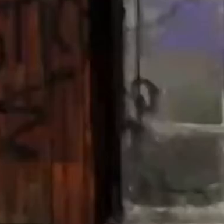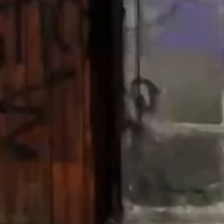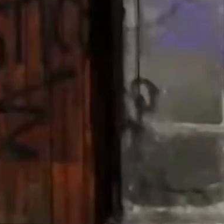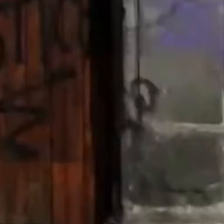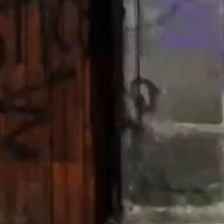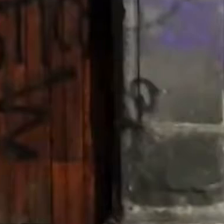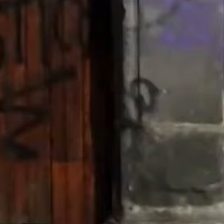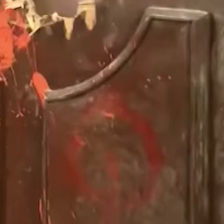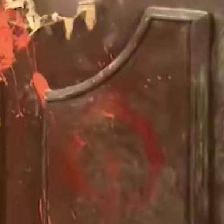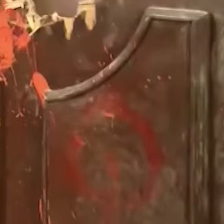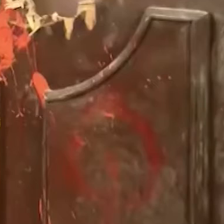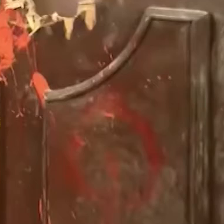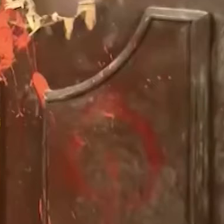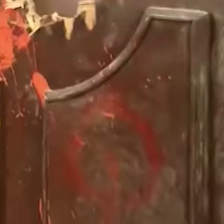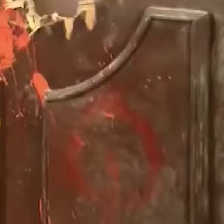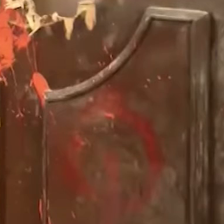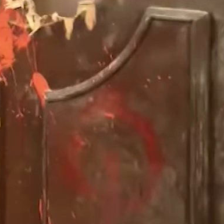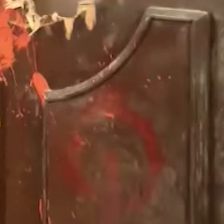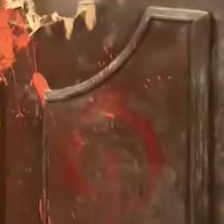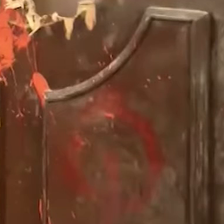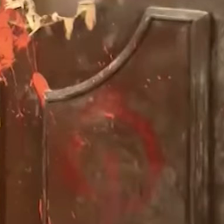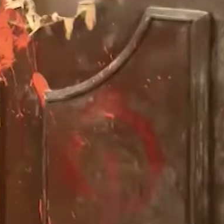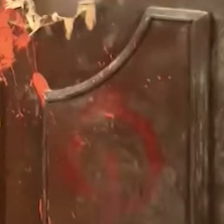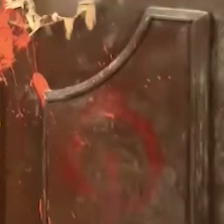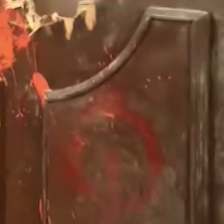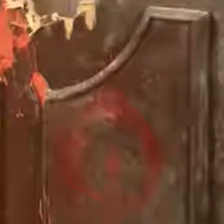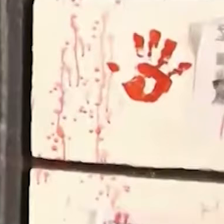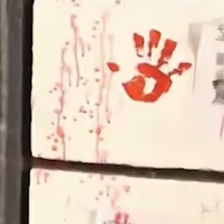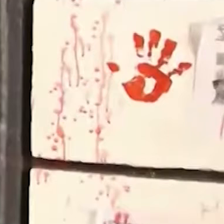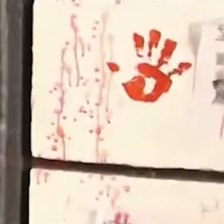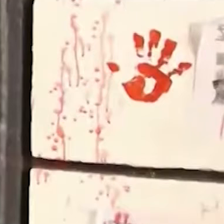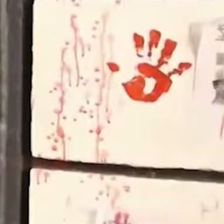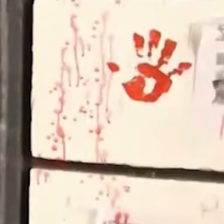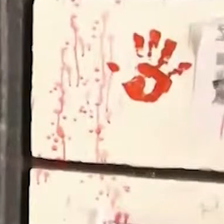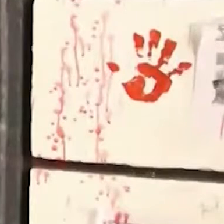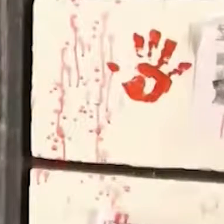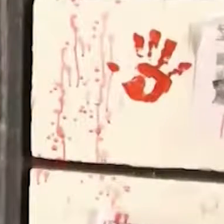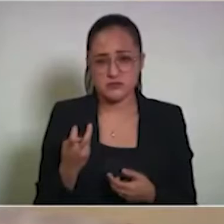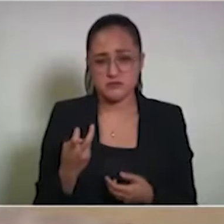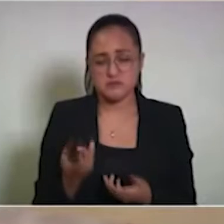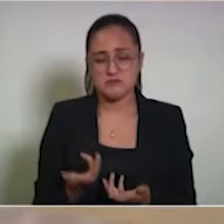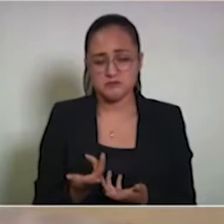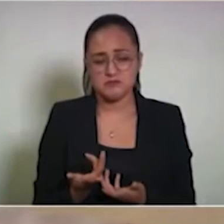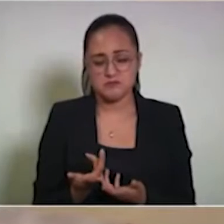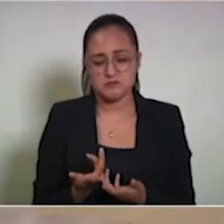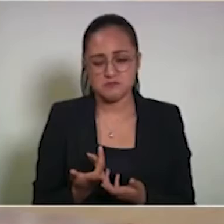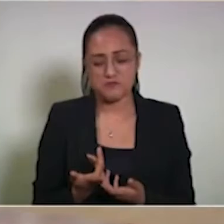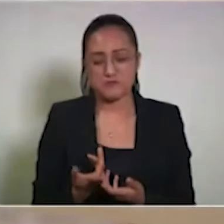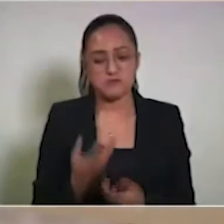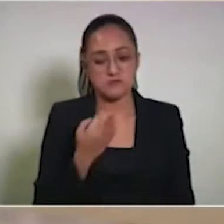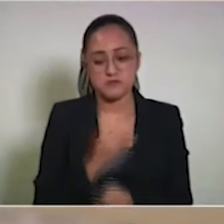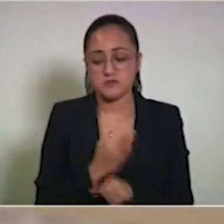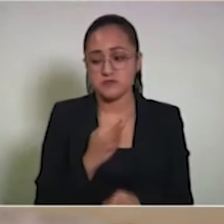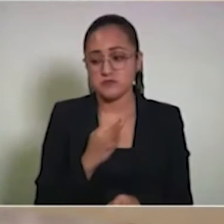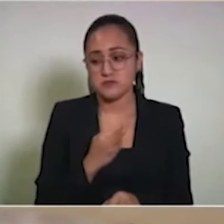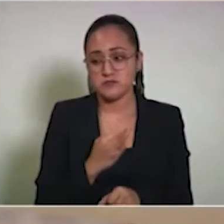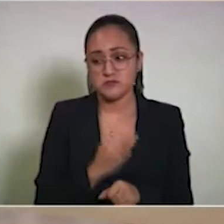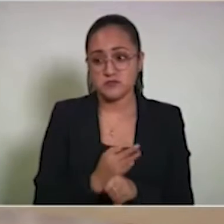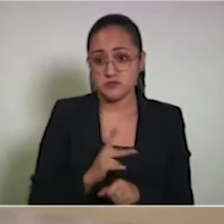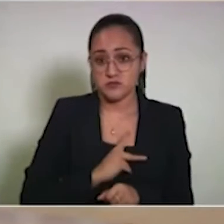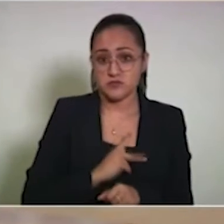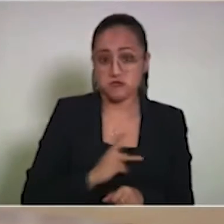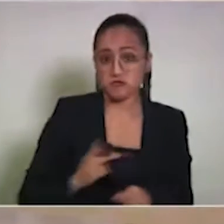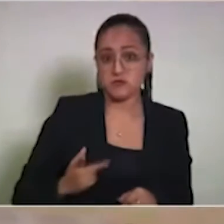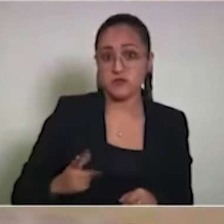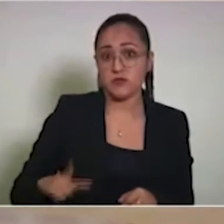autoridad ministerial deslindará responsabilidades por la vandalización de los diferentes puntos. No va a haber ninguna acción del Estado